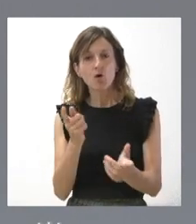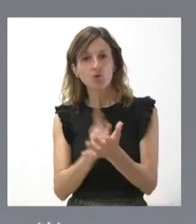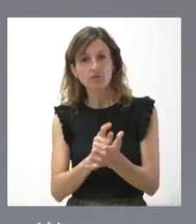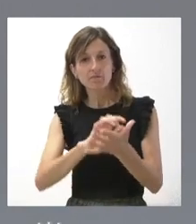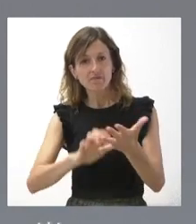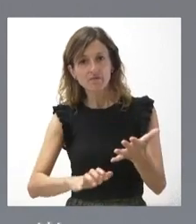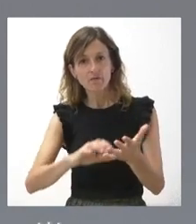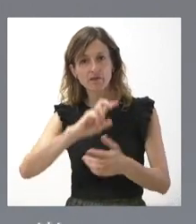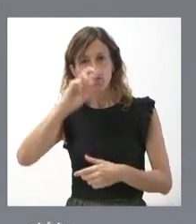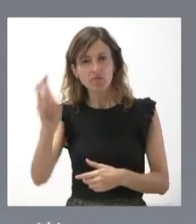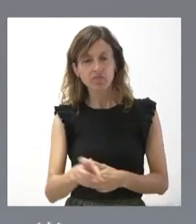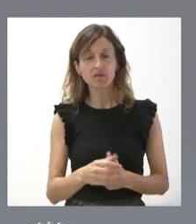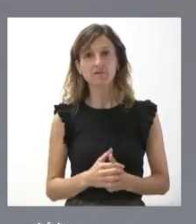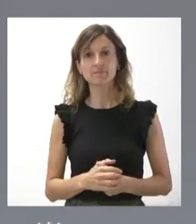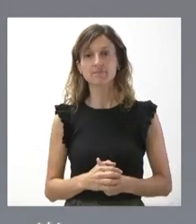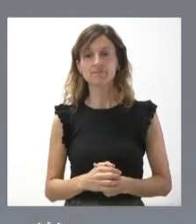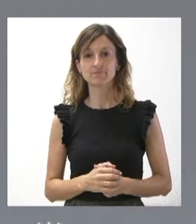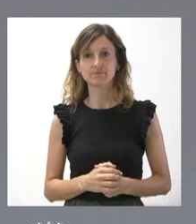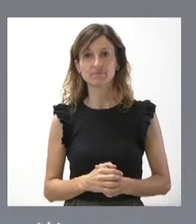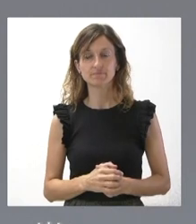etcétera. Pero